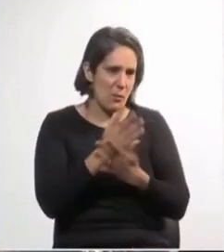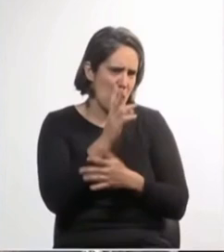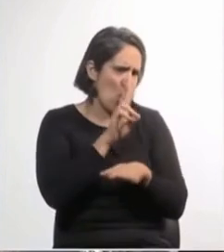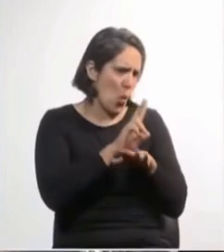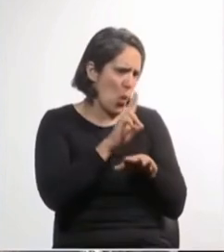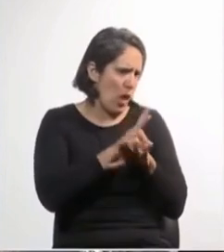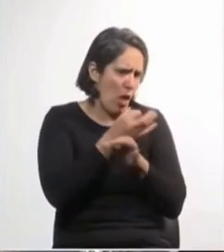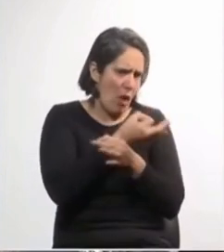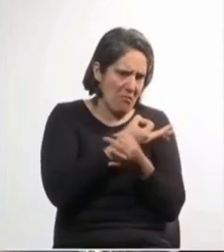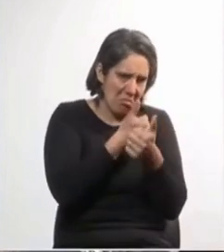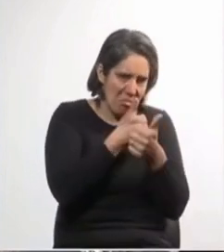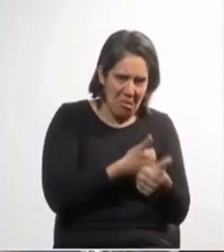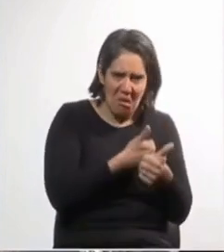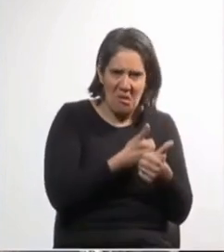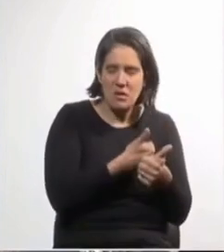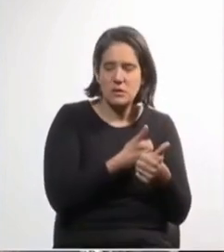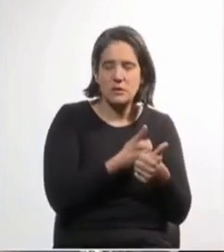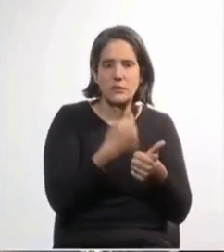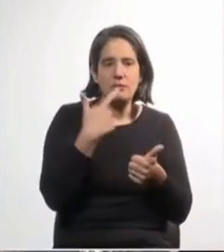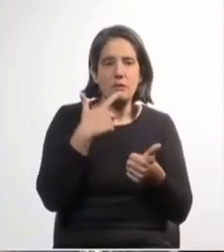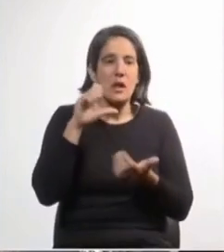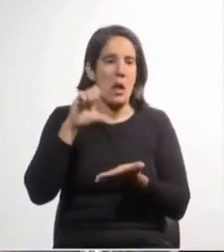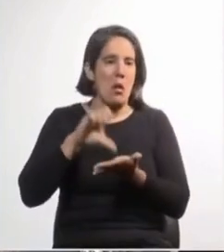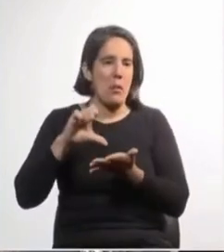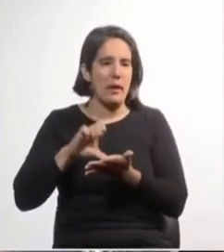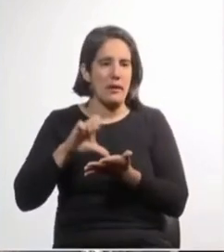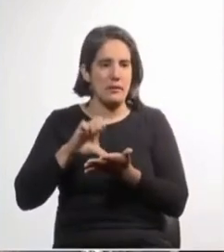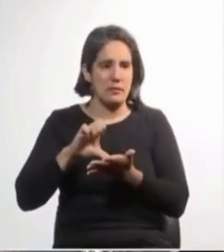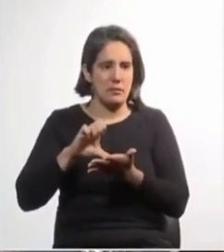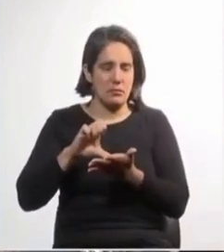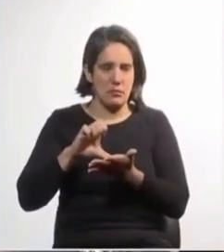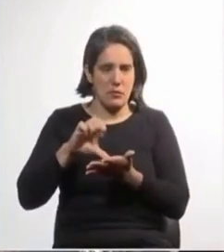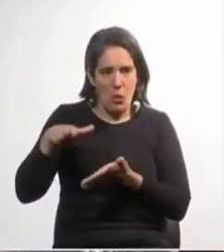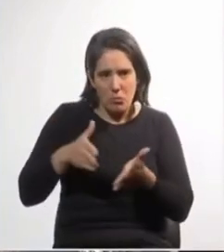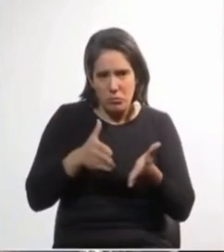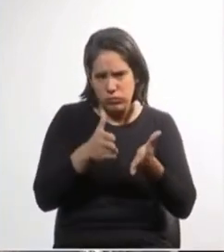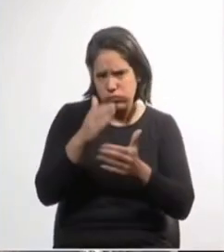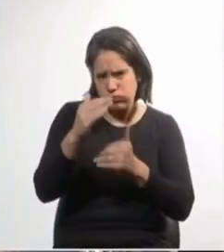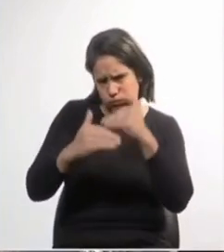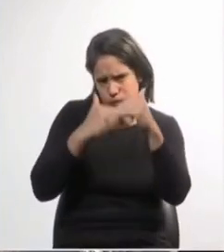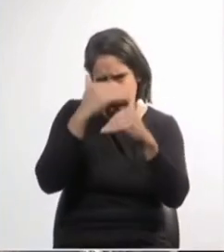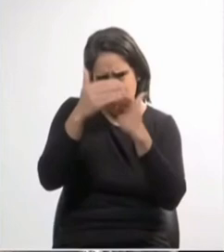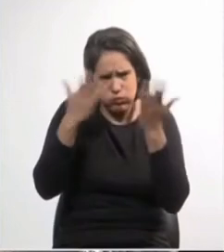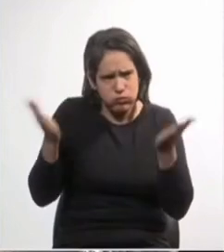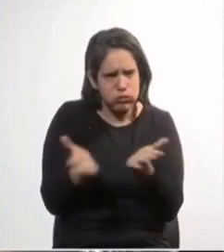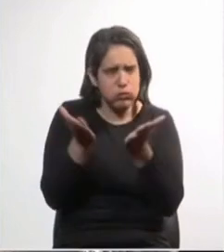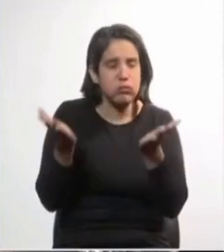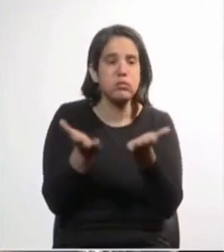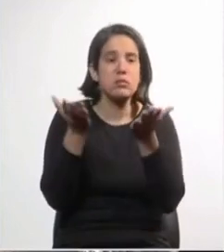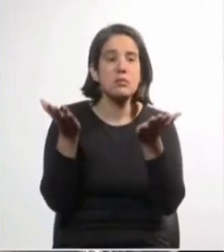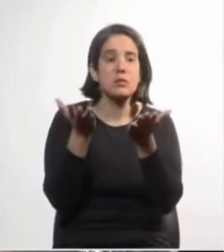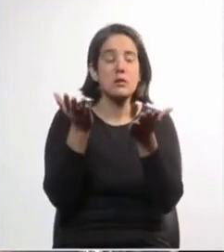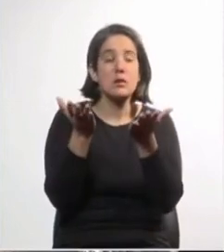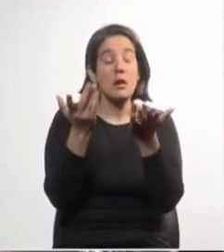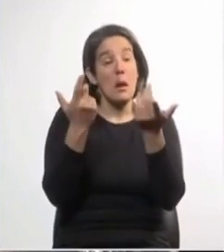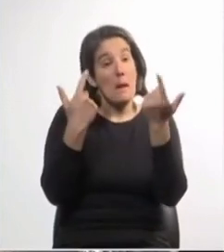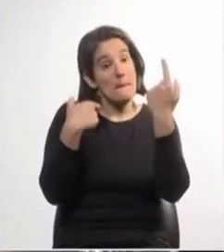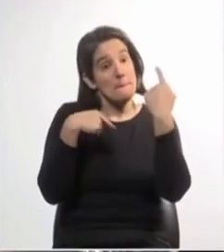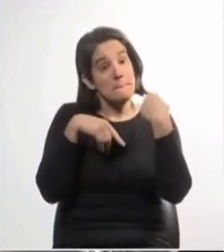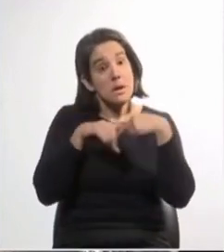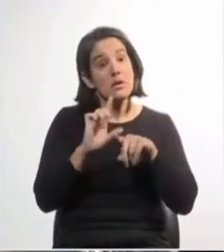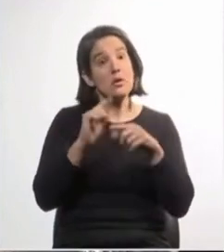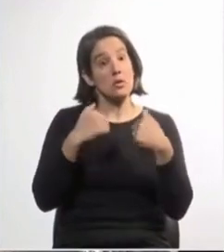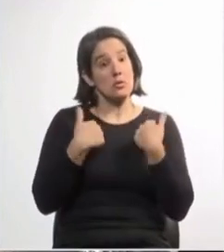cuidado suficiente y el país transita una senda de desarrollo y de progreso. Sin embargo,